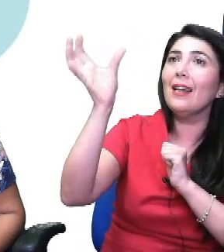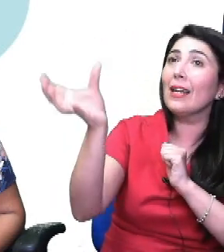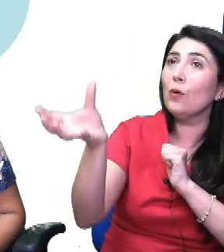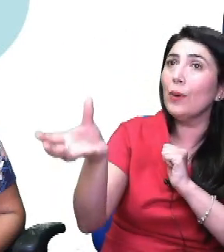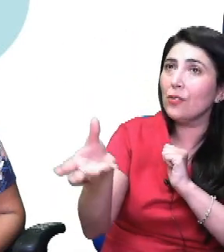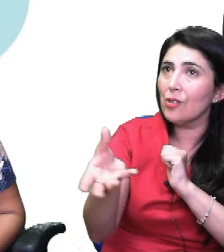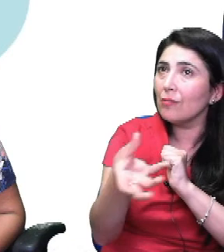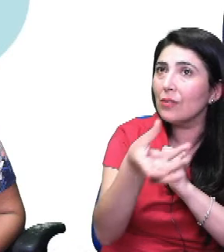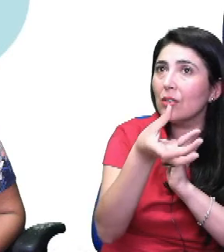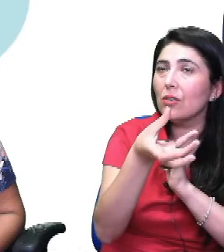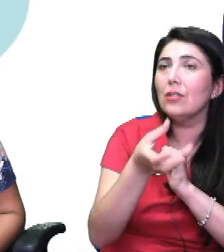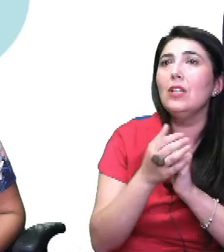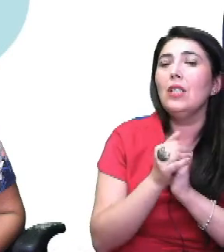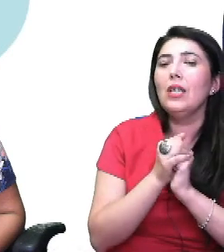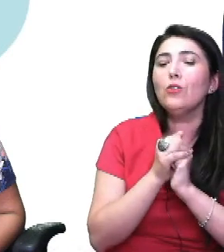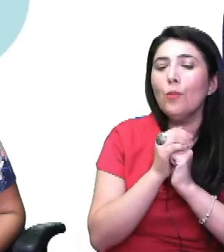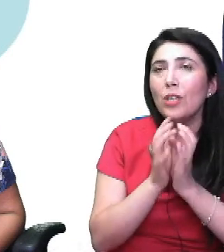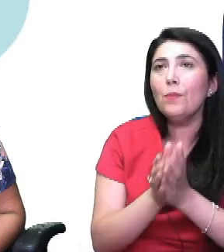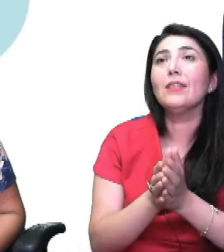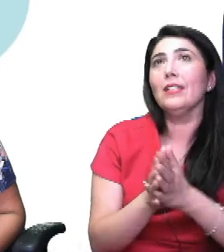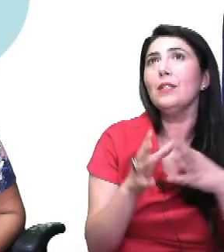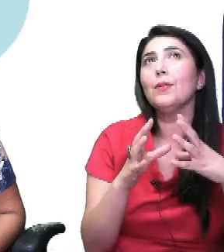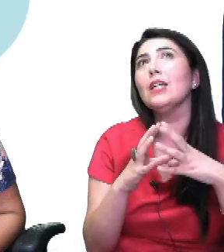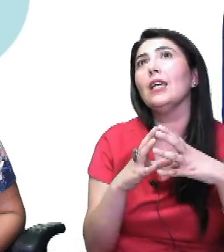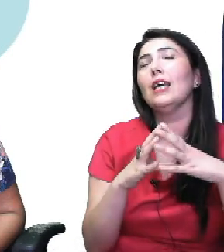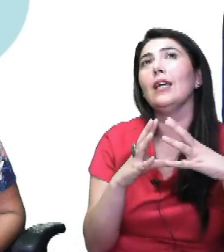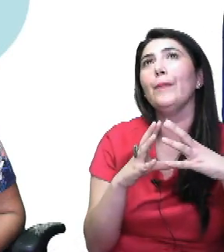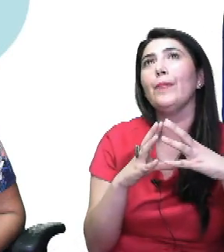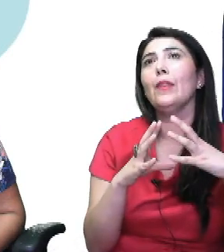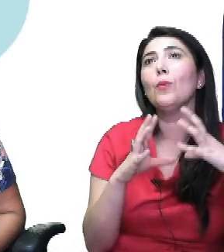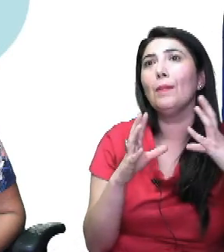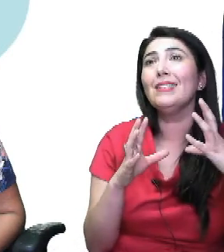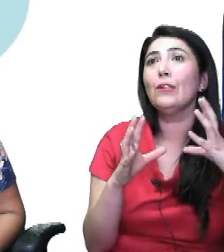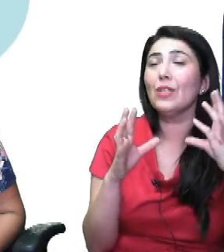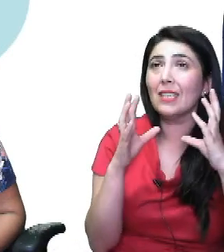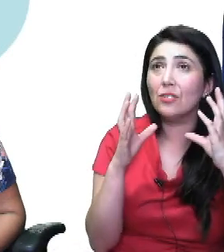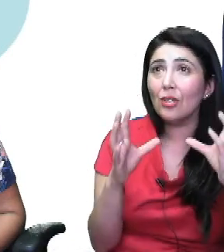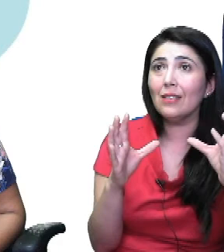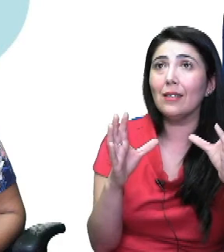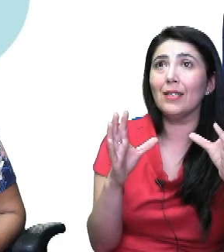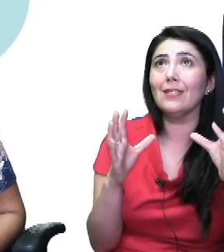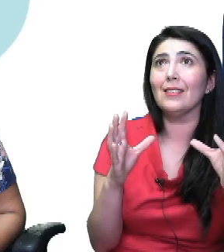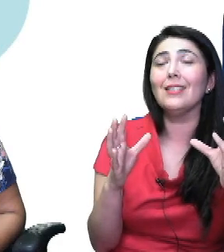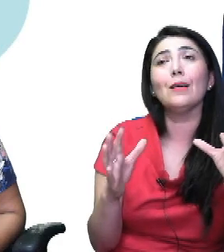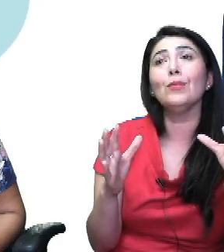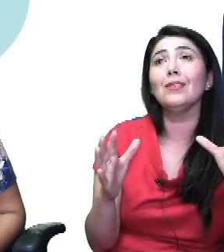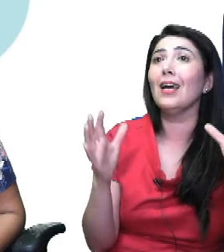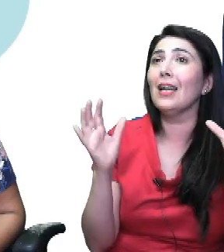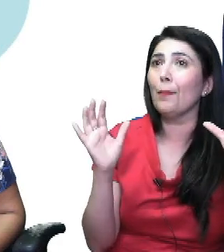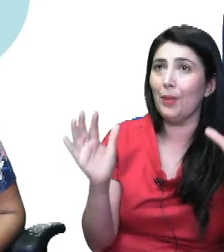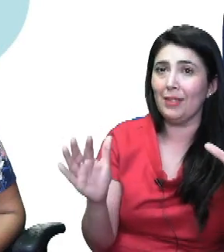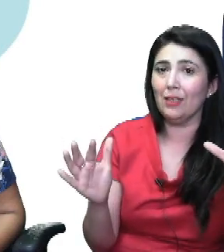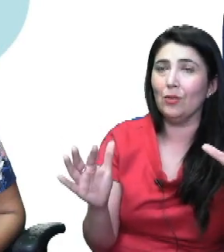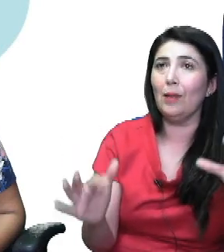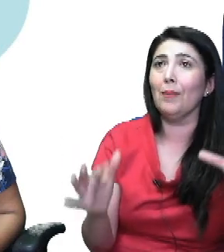respuesta y la recuperación, ¿cierto? Esto es muy importante porque normalmente nuestras acciones en emergencia y desastre están muy centradas en